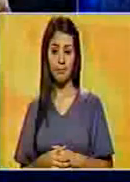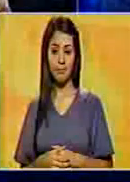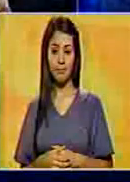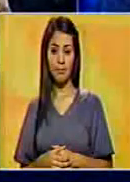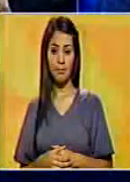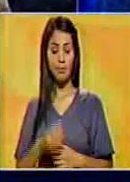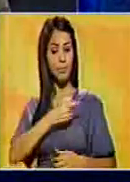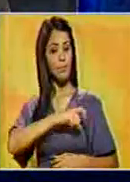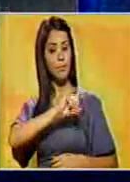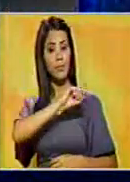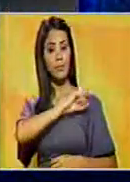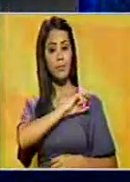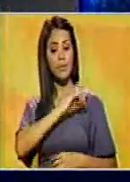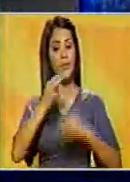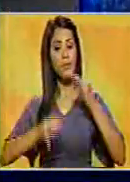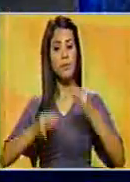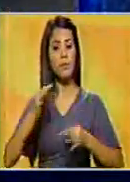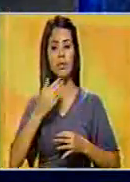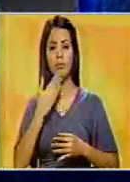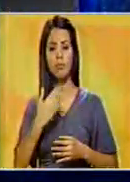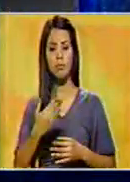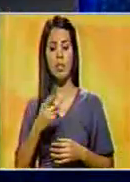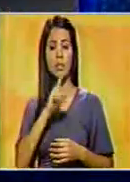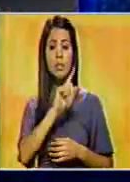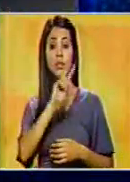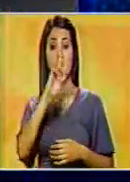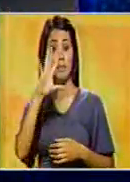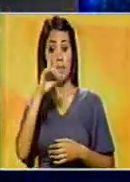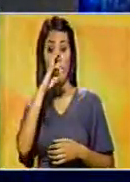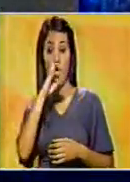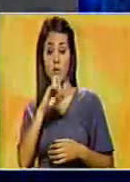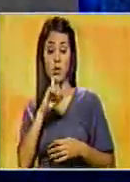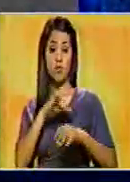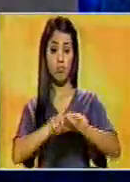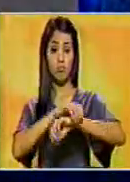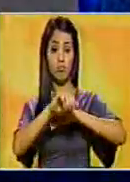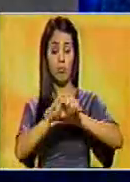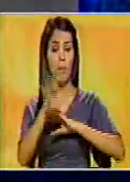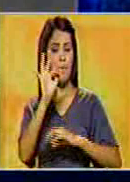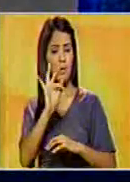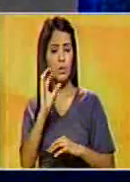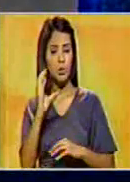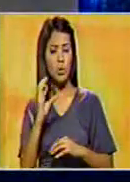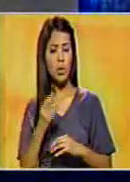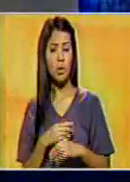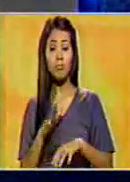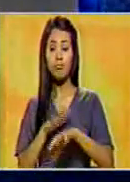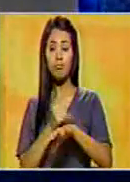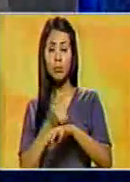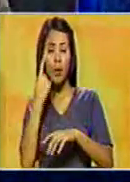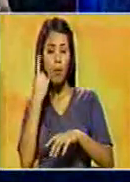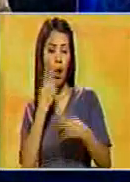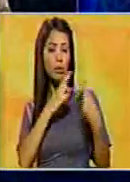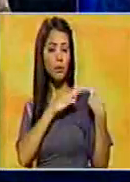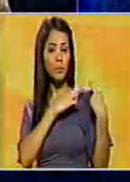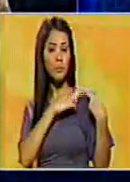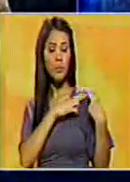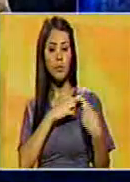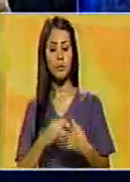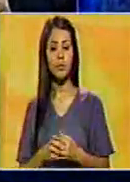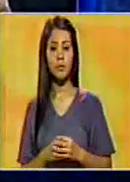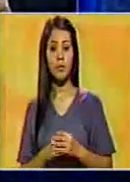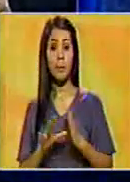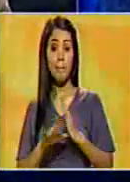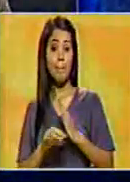En España, la Fiscalía mantuvo la petición de 125 años de prisión para Francisco Correa, presunto cabecilla de la trama de corrupción